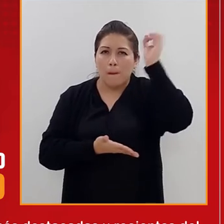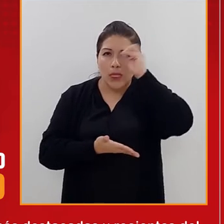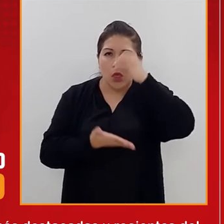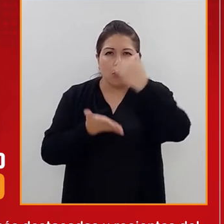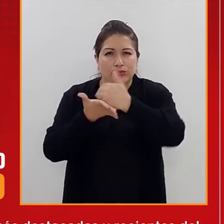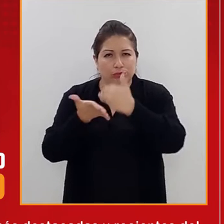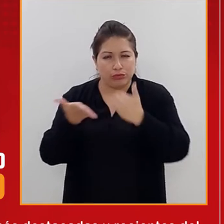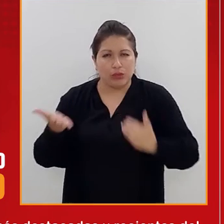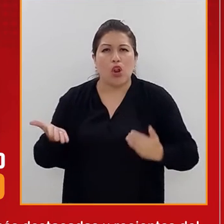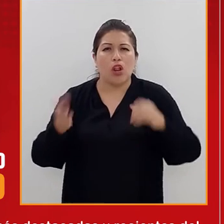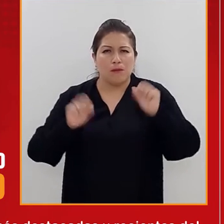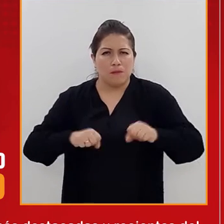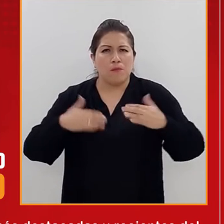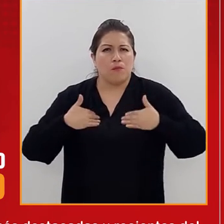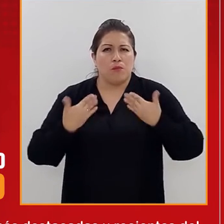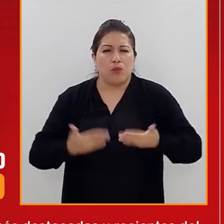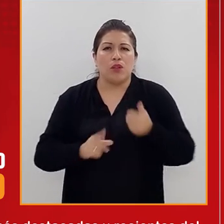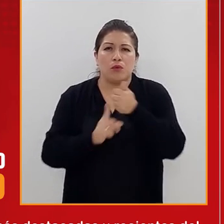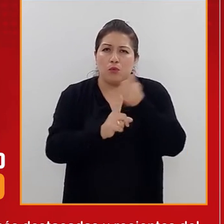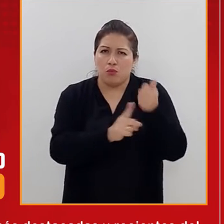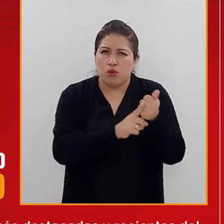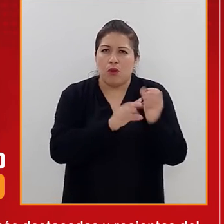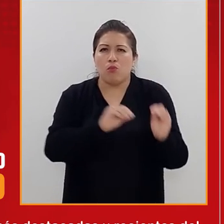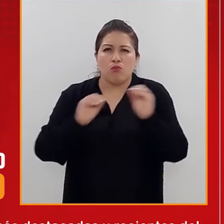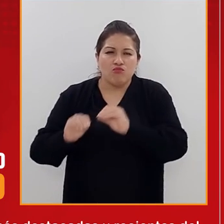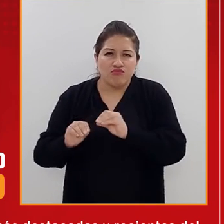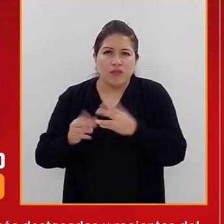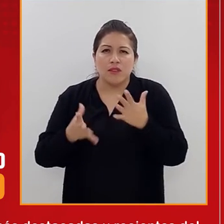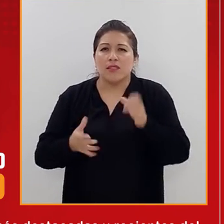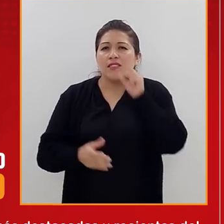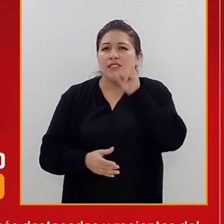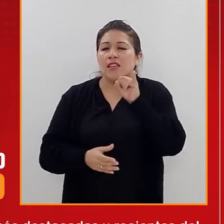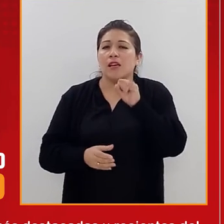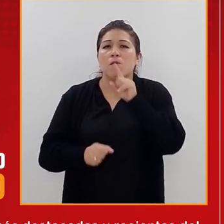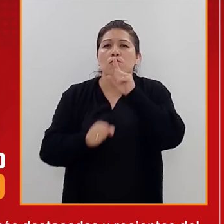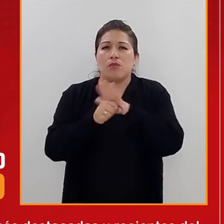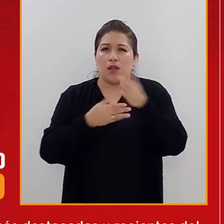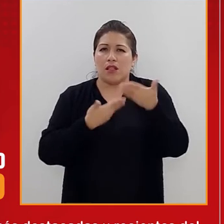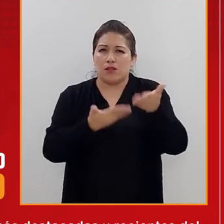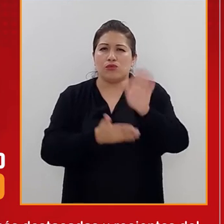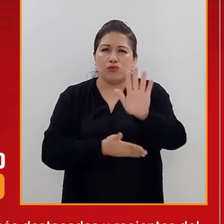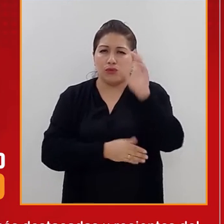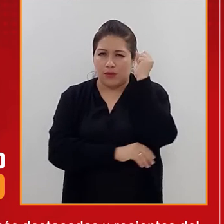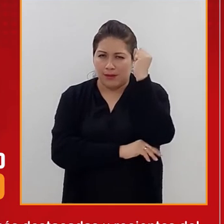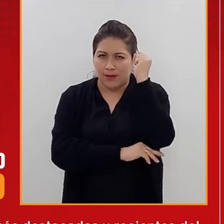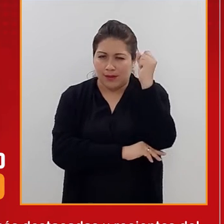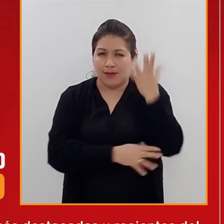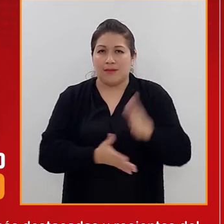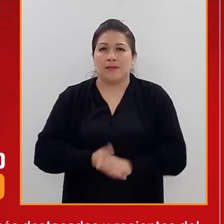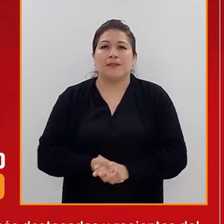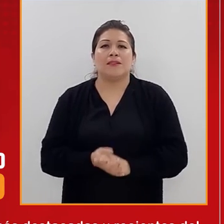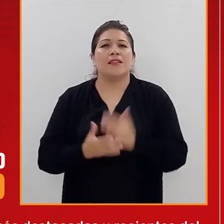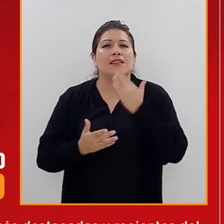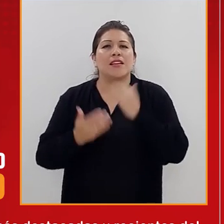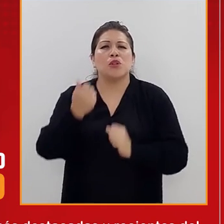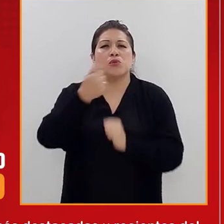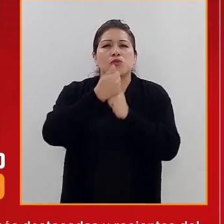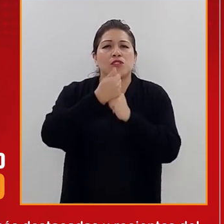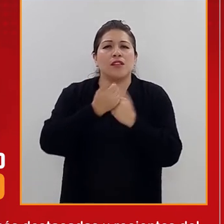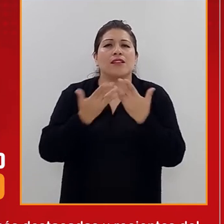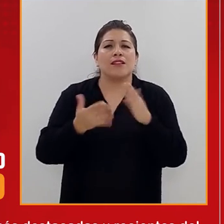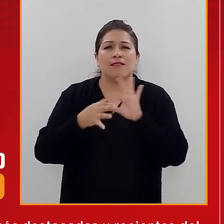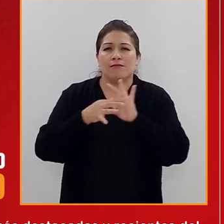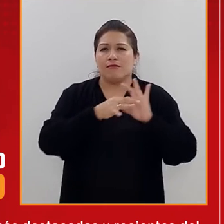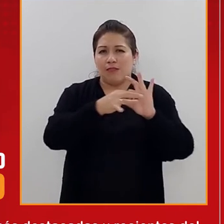aporte que las personas con discapacidad pueden hacer a su propia comunidad si se les garantiza sus derechos. Los valores que